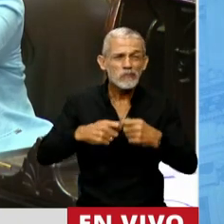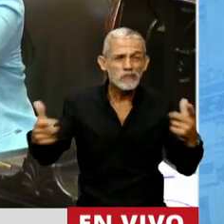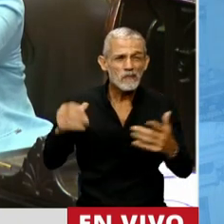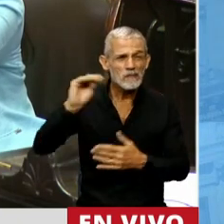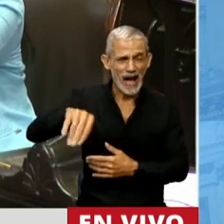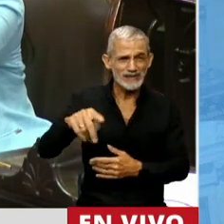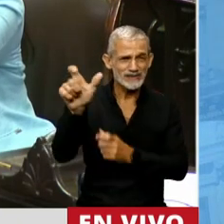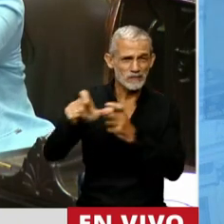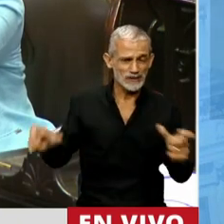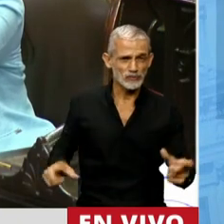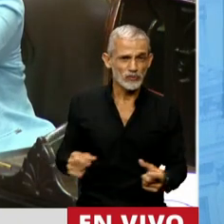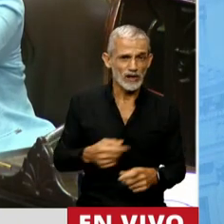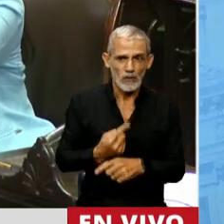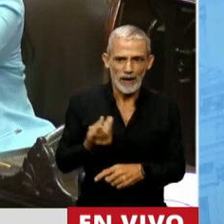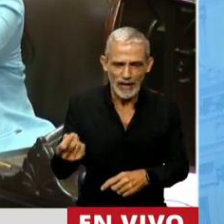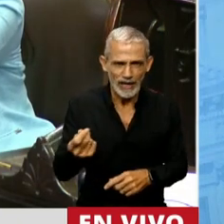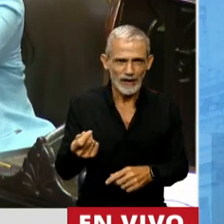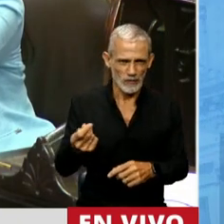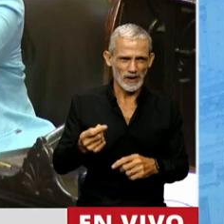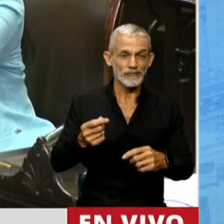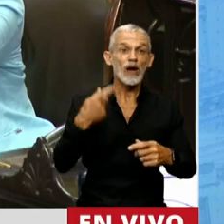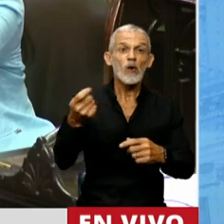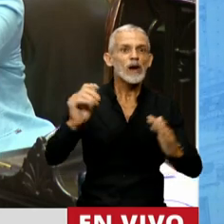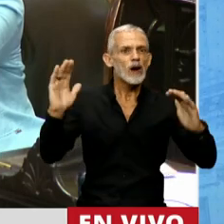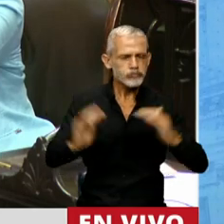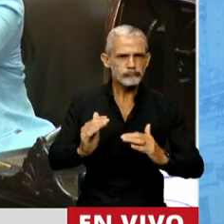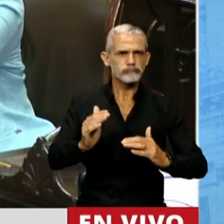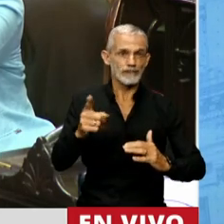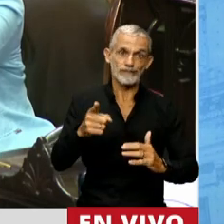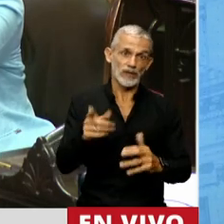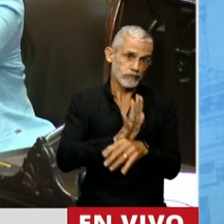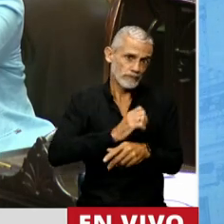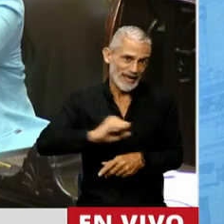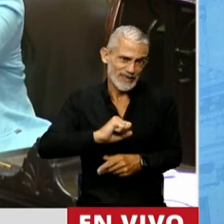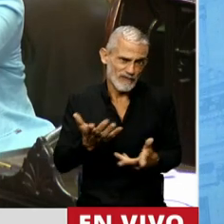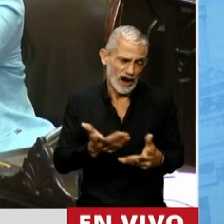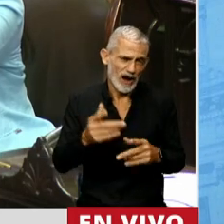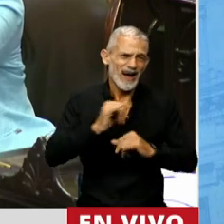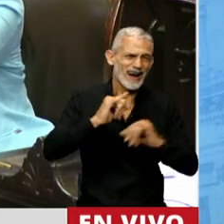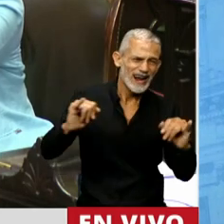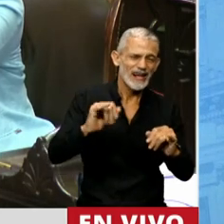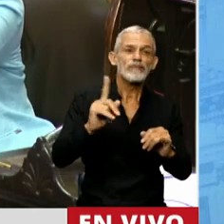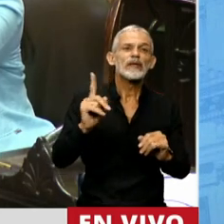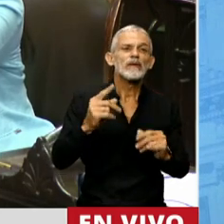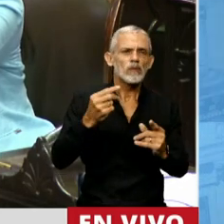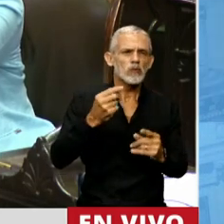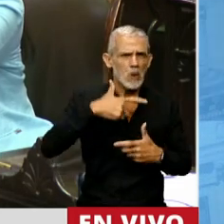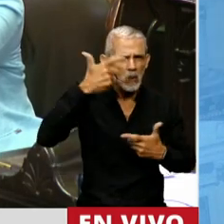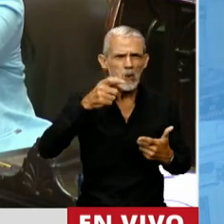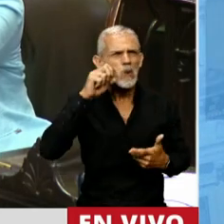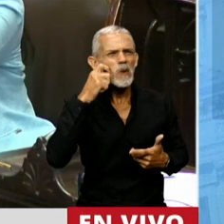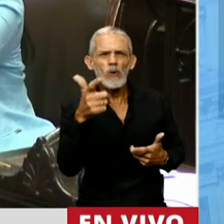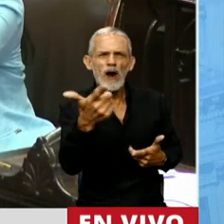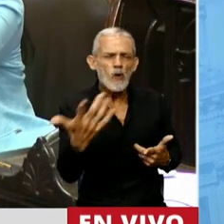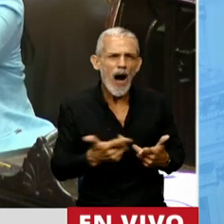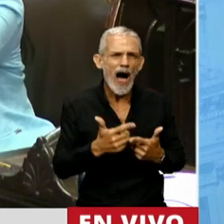población. Y esta reducción de las jubilaciones, esta verdadera estafa electoral, la hacen sin ponerse colorados, sin